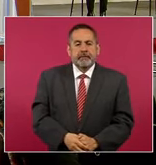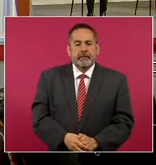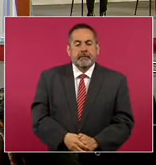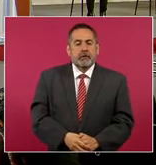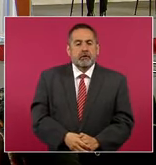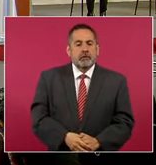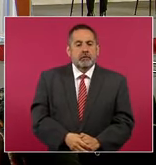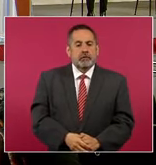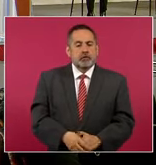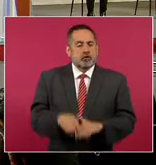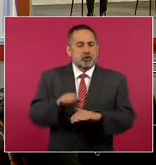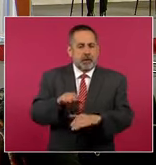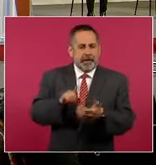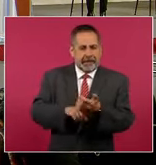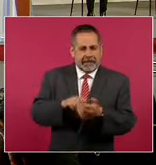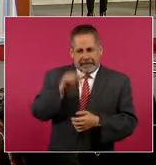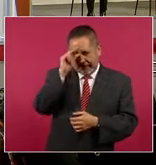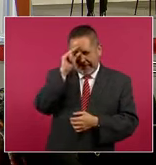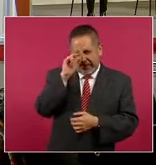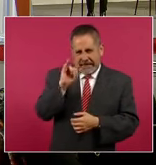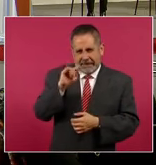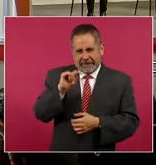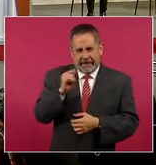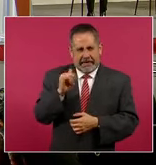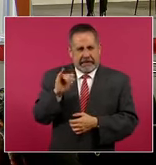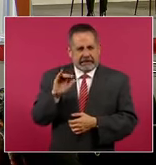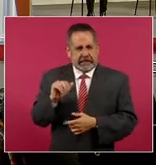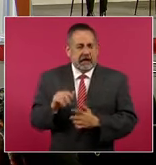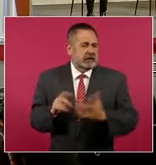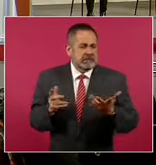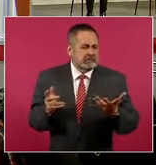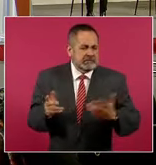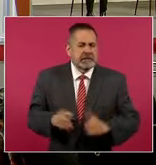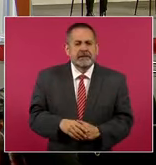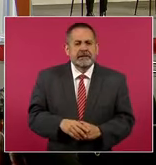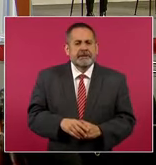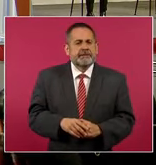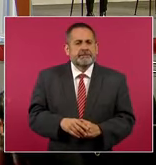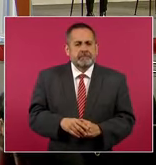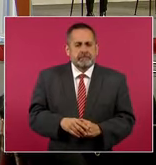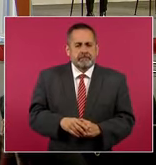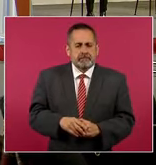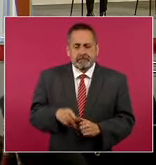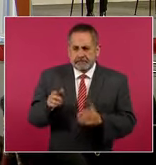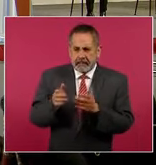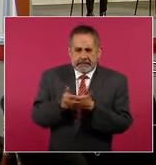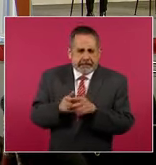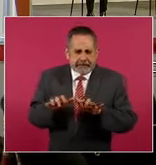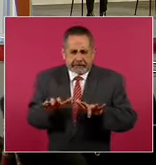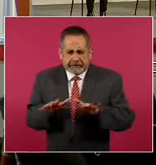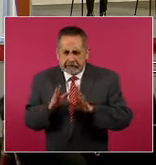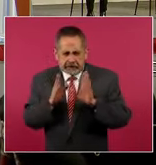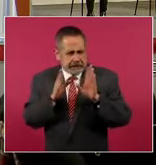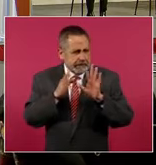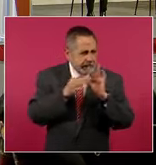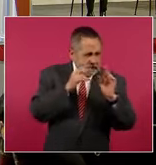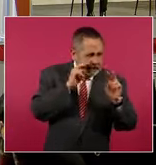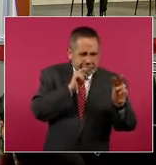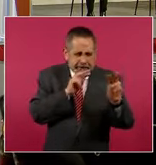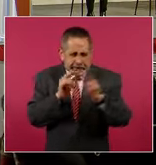En inteligencia, adelante. El trabajo de los órganos de inteligencia del Estado